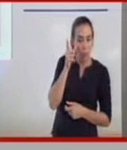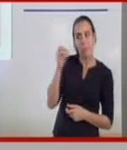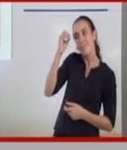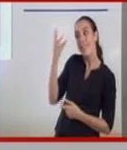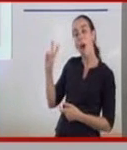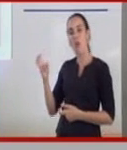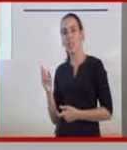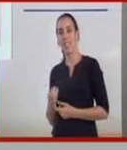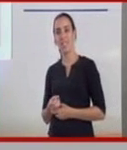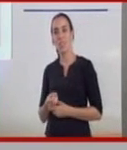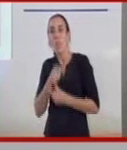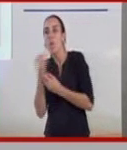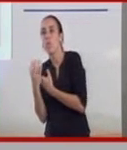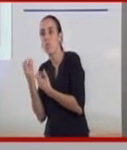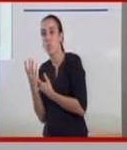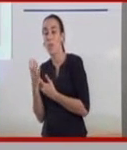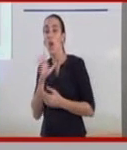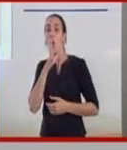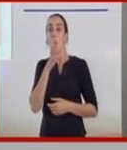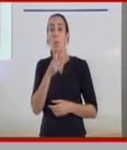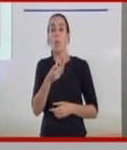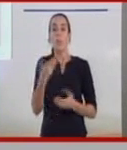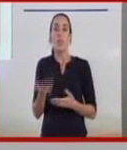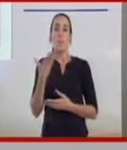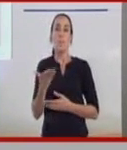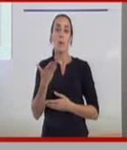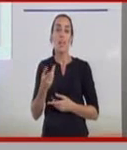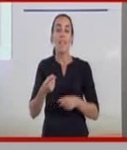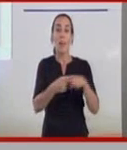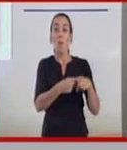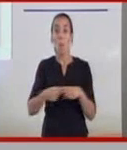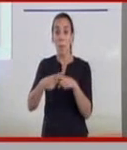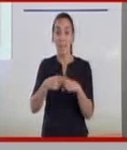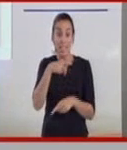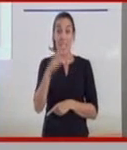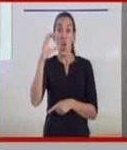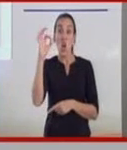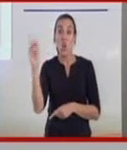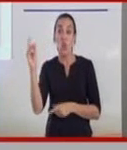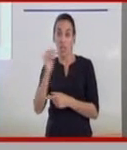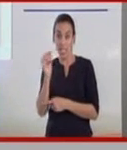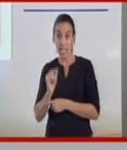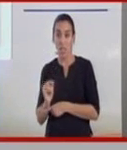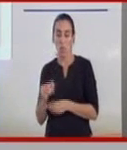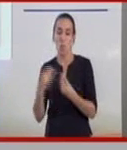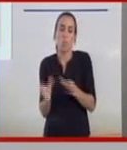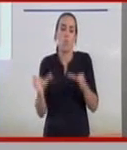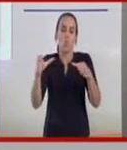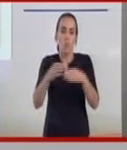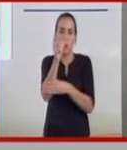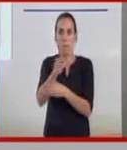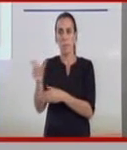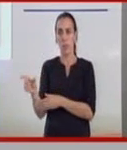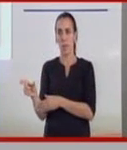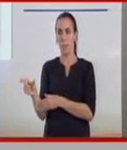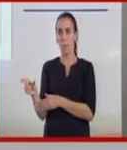una buena metodología en el taller de codiseño, el hecho de compartir el codiseño de un producto con un grupo de gente no se convierte en